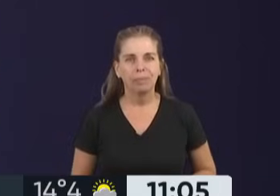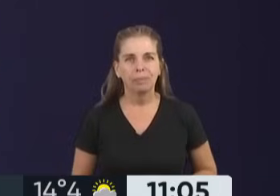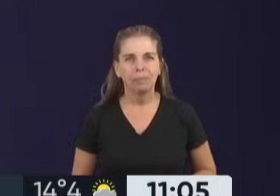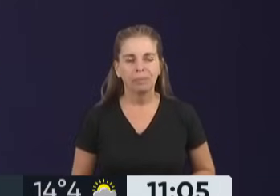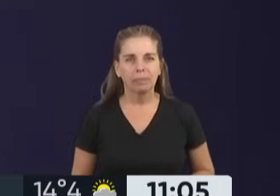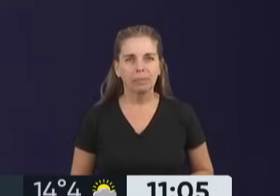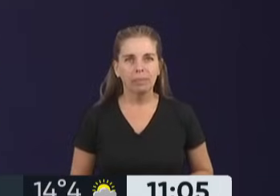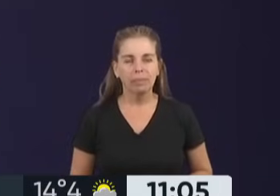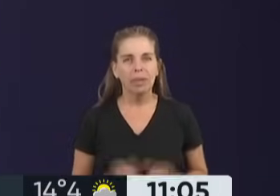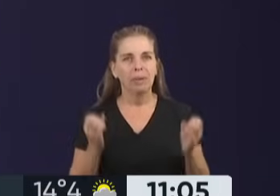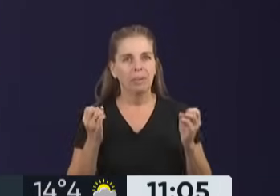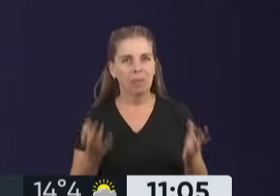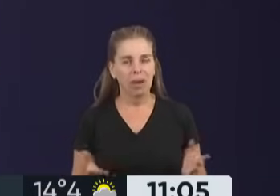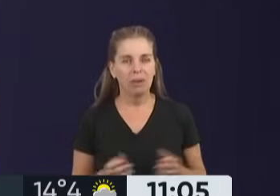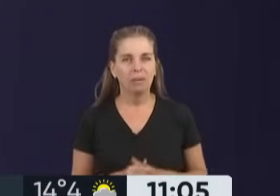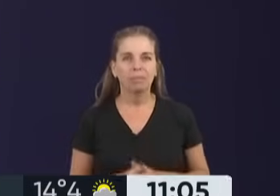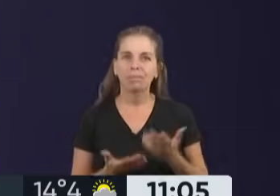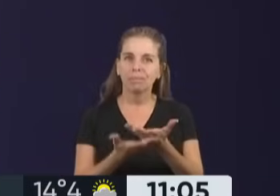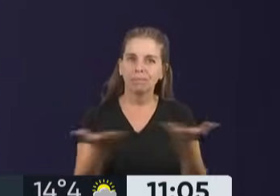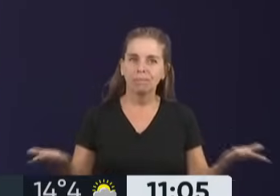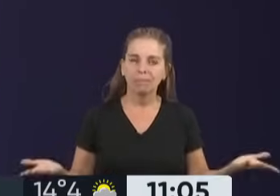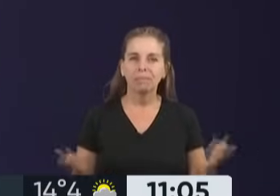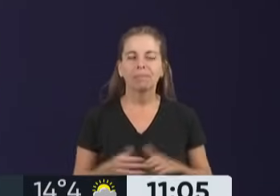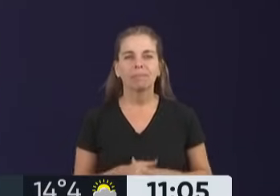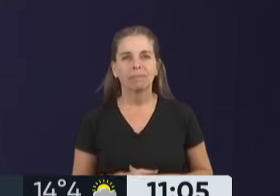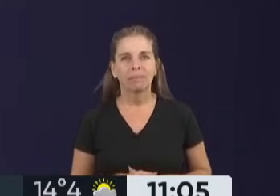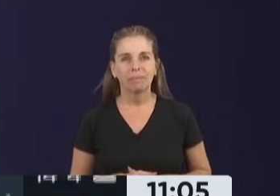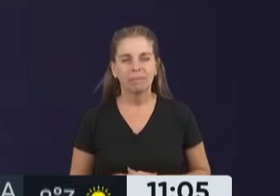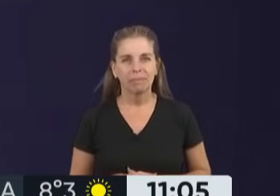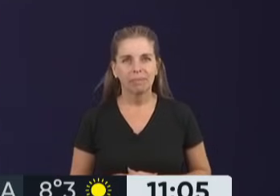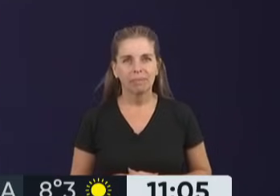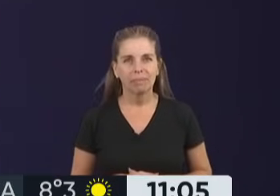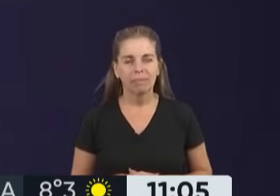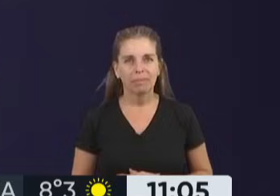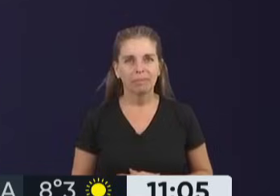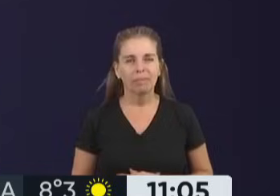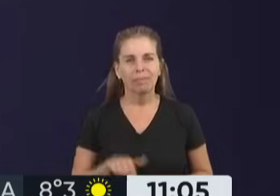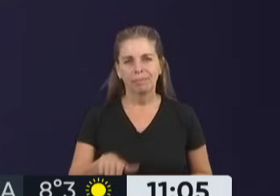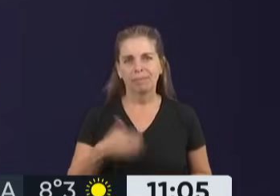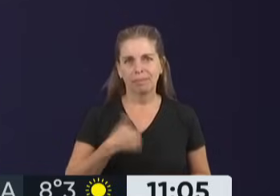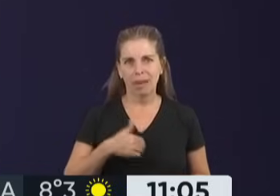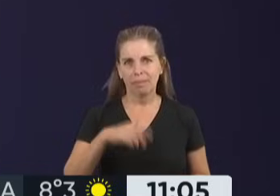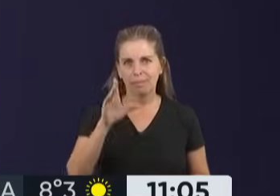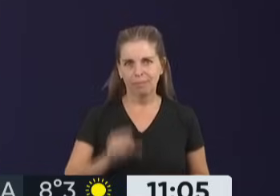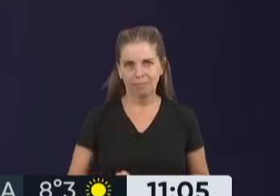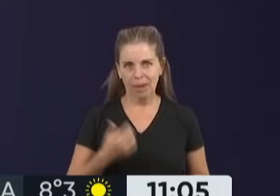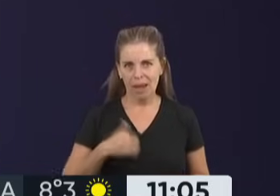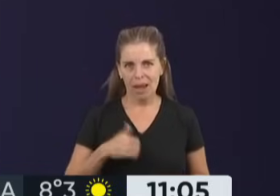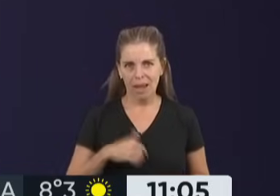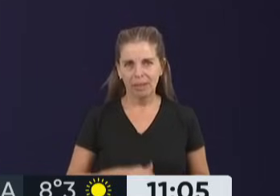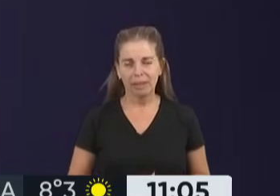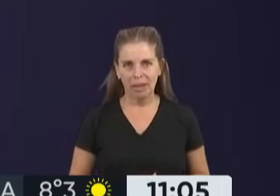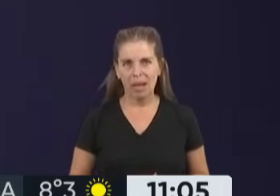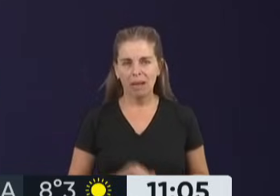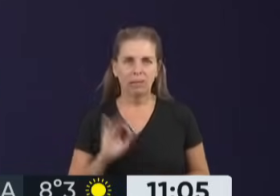comunicación. Bueno, señores, para empezar, la República Argentina, tal como es